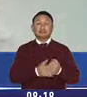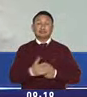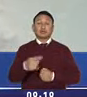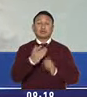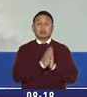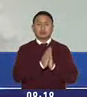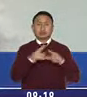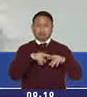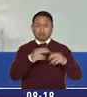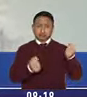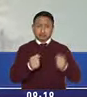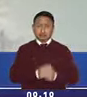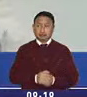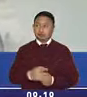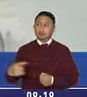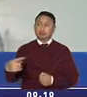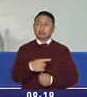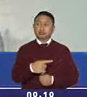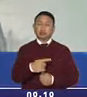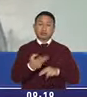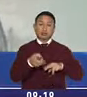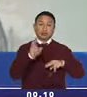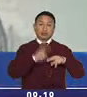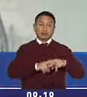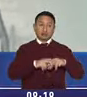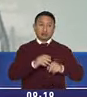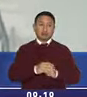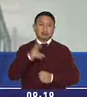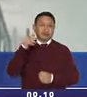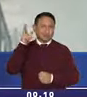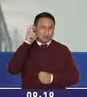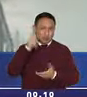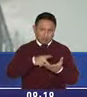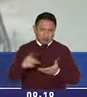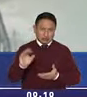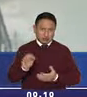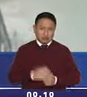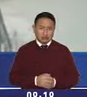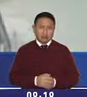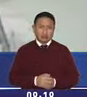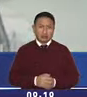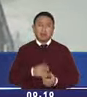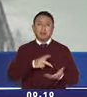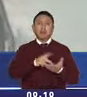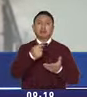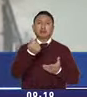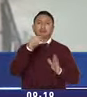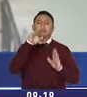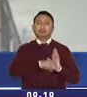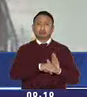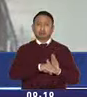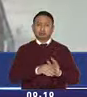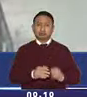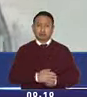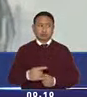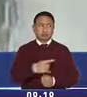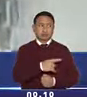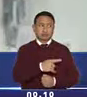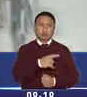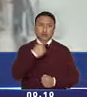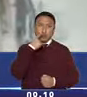taxi. Hizo uso de este, pero no habría escuchado bien al momento de cancelar. Le habría pagado menos al taxista, lo